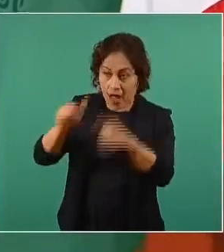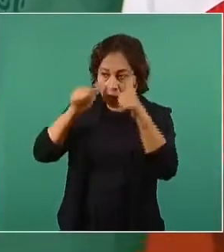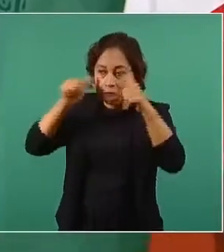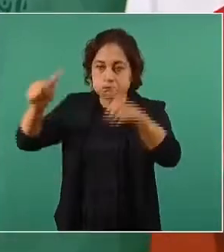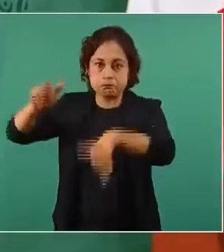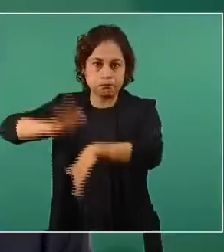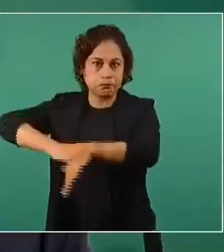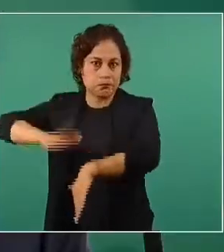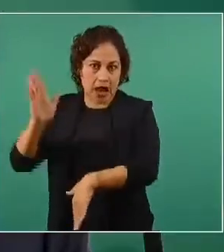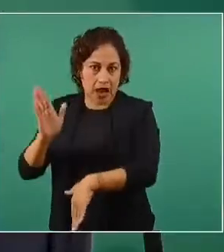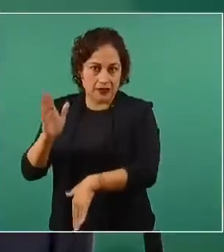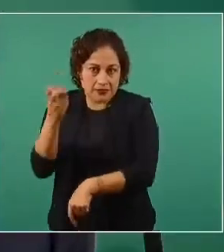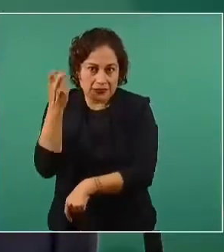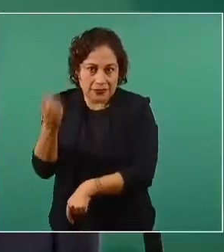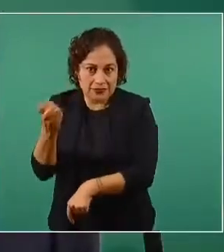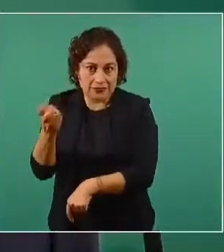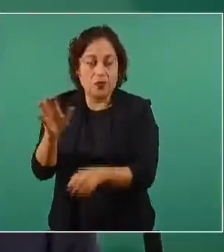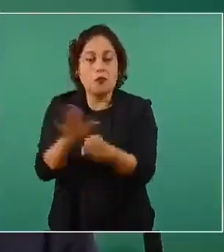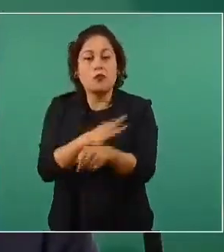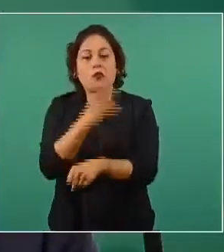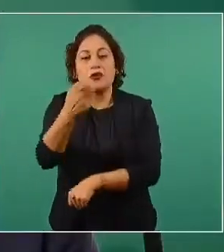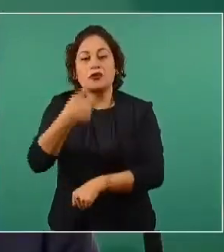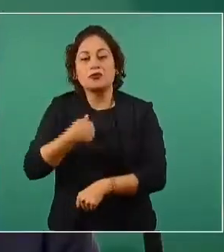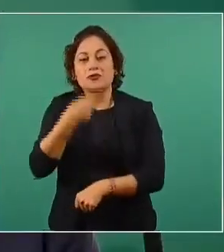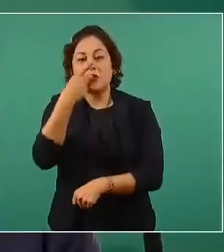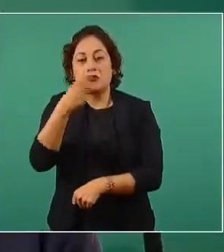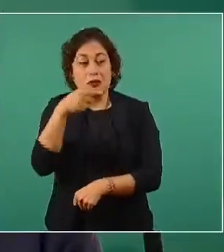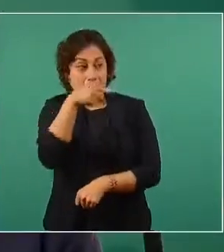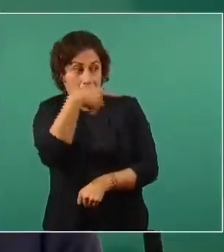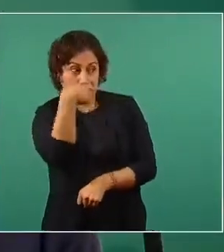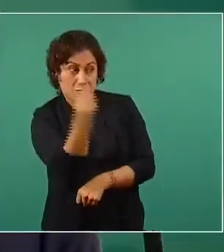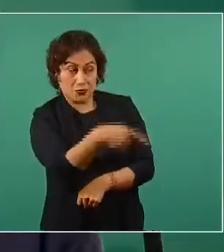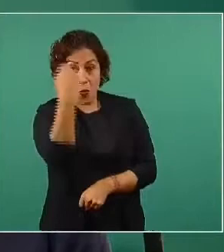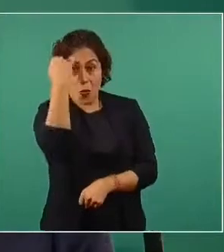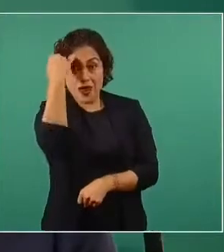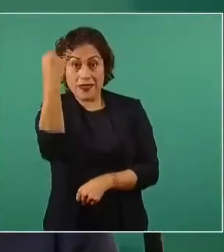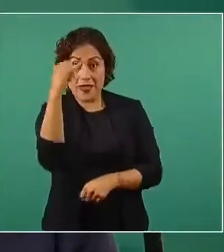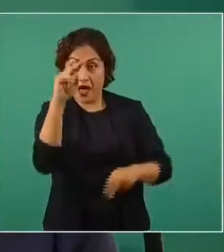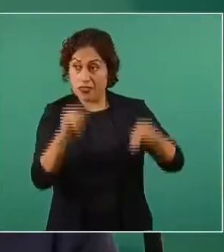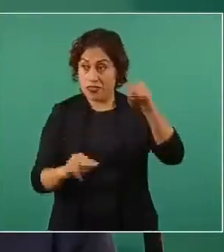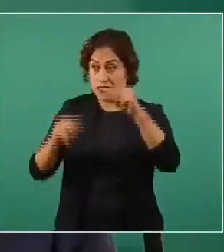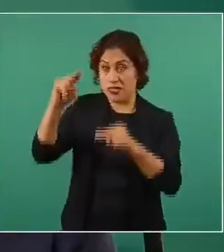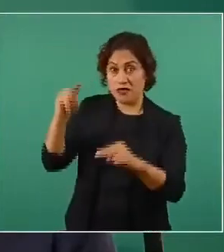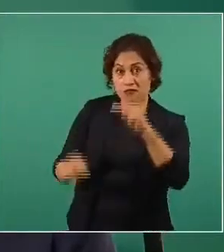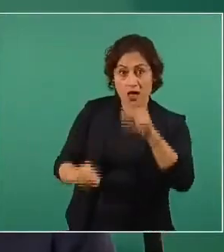Por eso hablo de que son clasistas y son racistas.